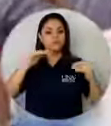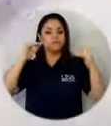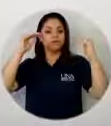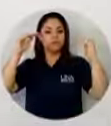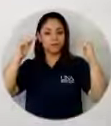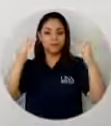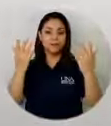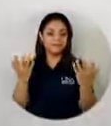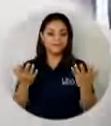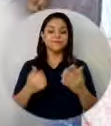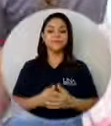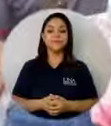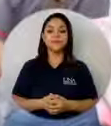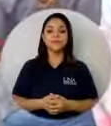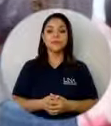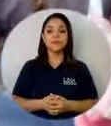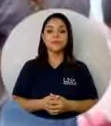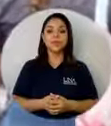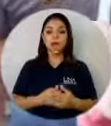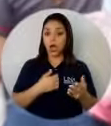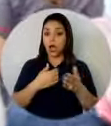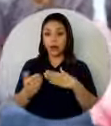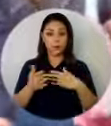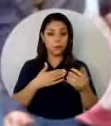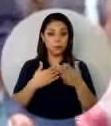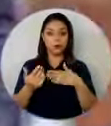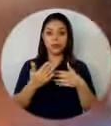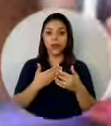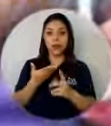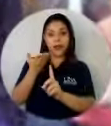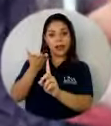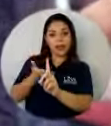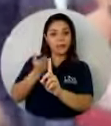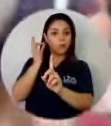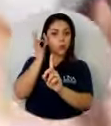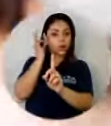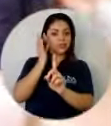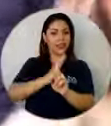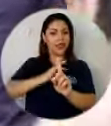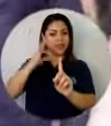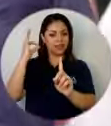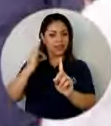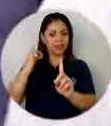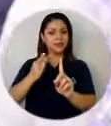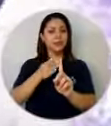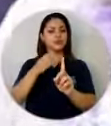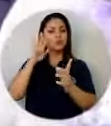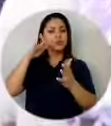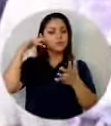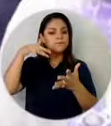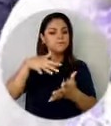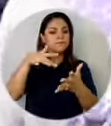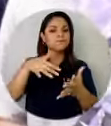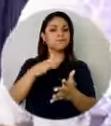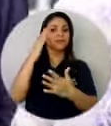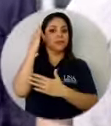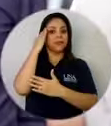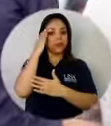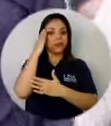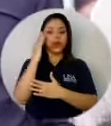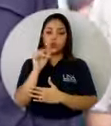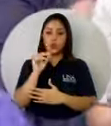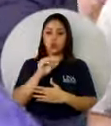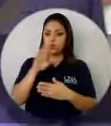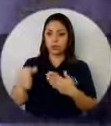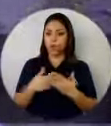Esto independientemente, digamos, de las calidades de las mujeres, ¿verdad? O de la preparación que puedan tener, porque no